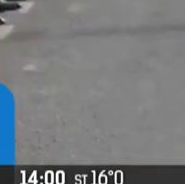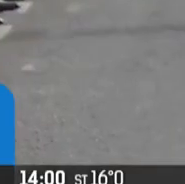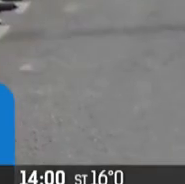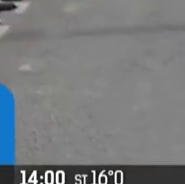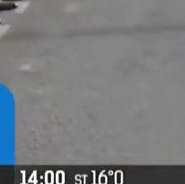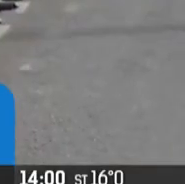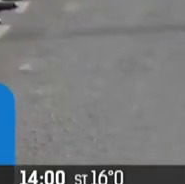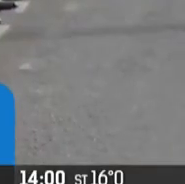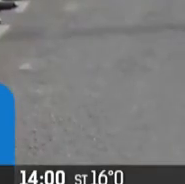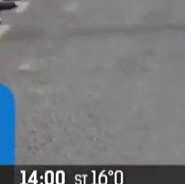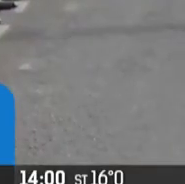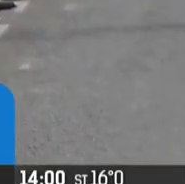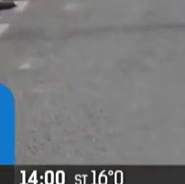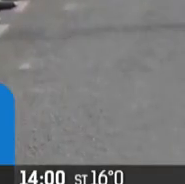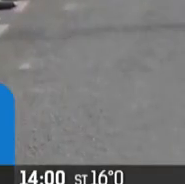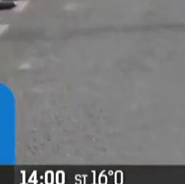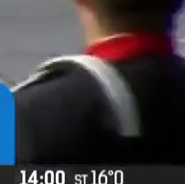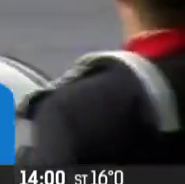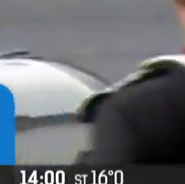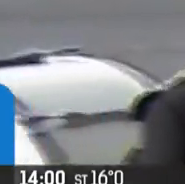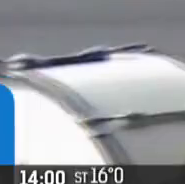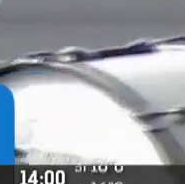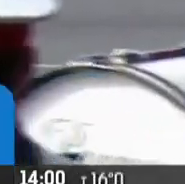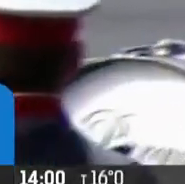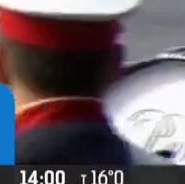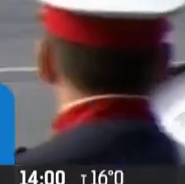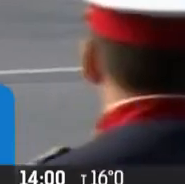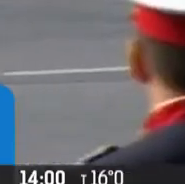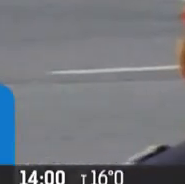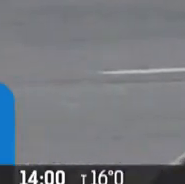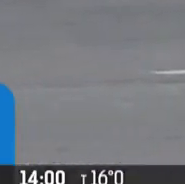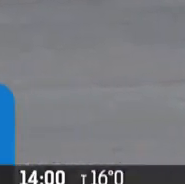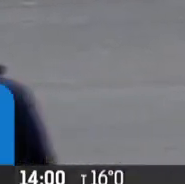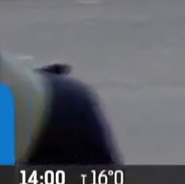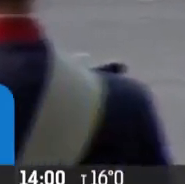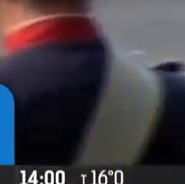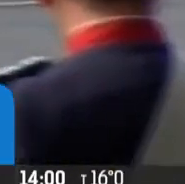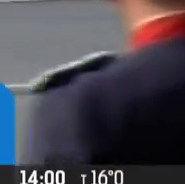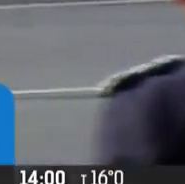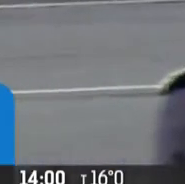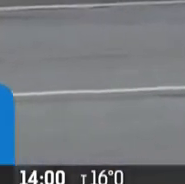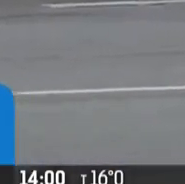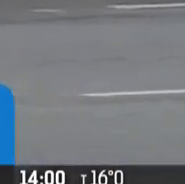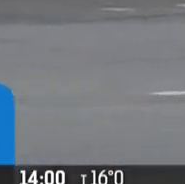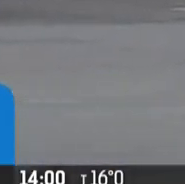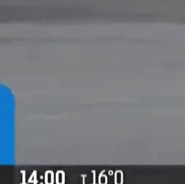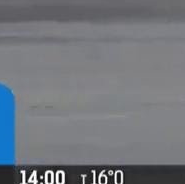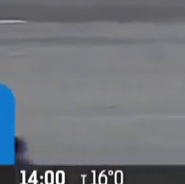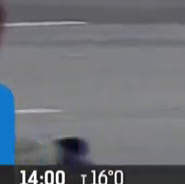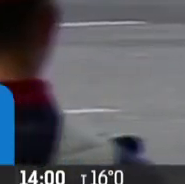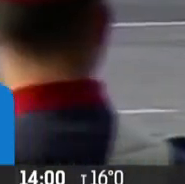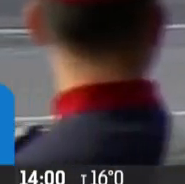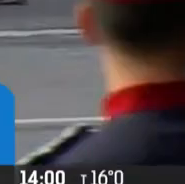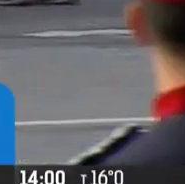la sección de veteranos el grupo conformado por oficiales en la actividad de la policía de seguridad aeroportuaria